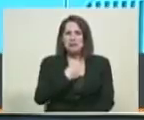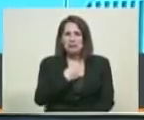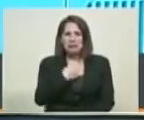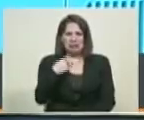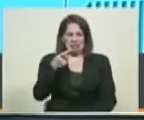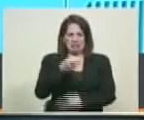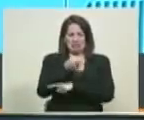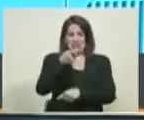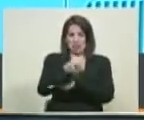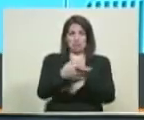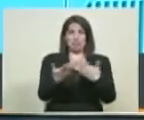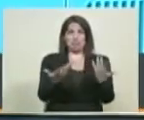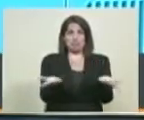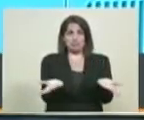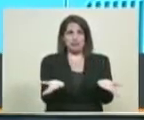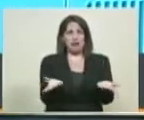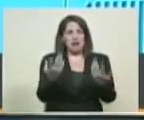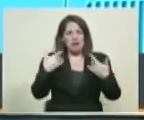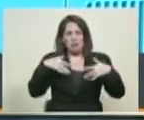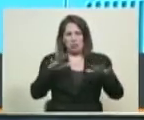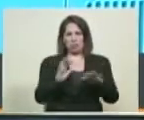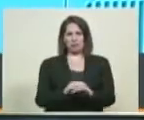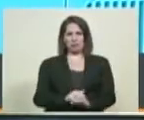dictador, en primer lugar.